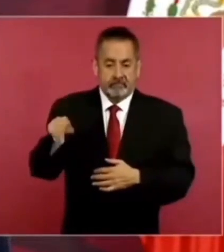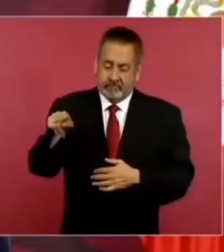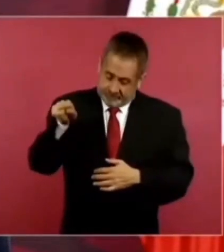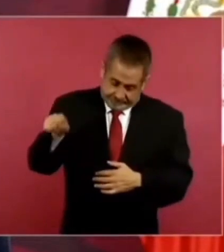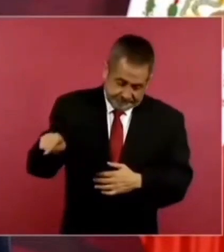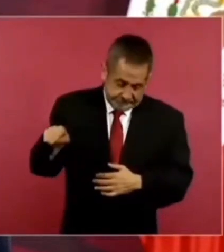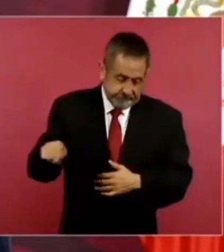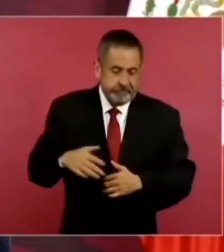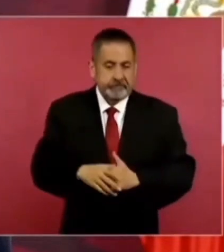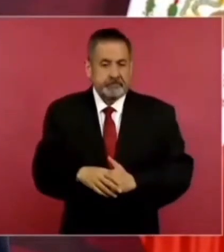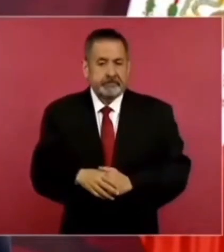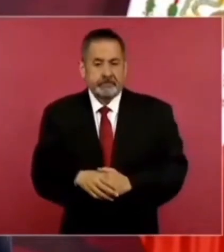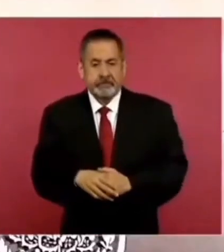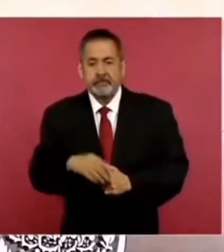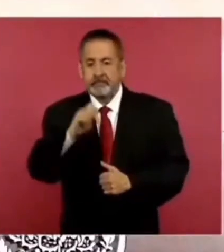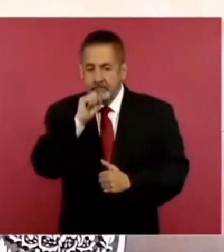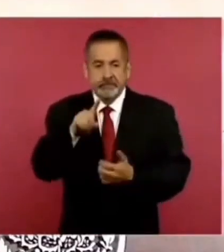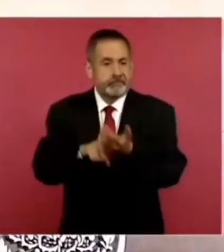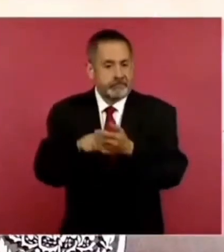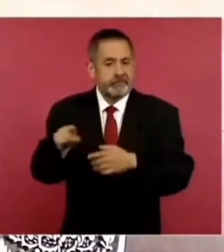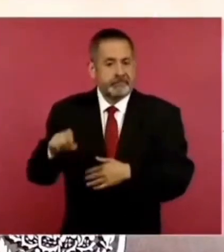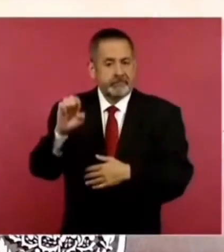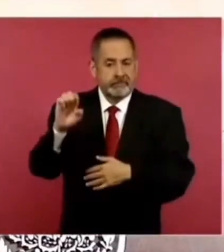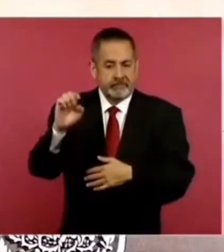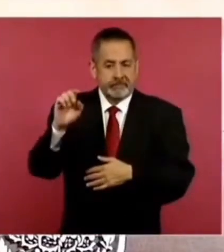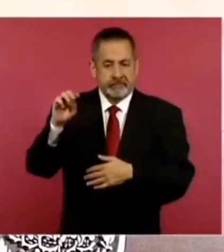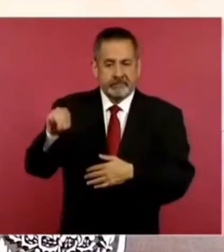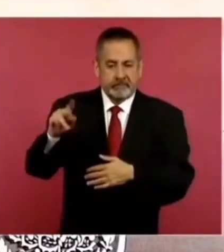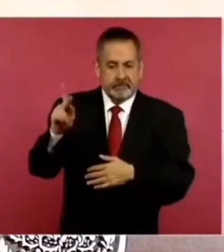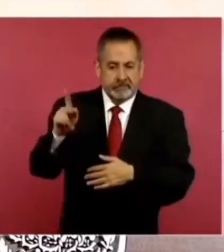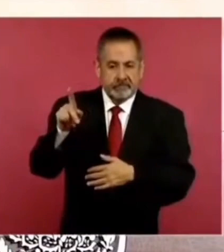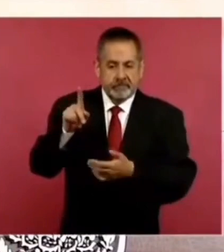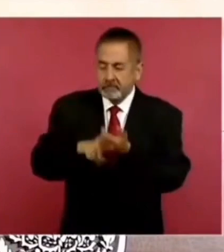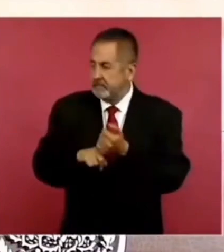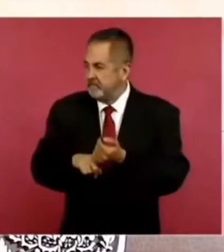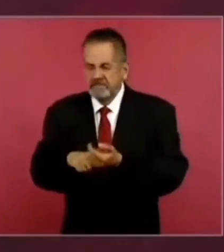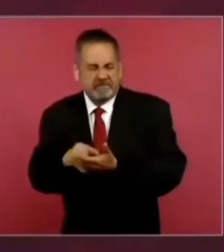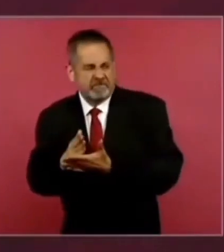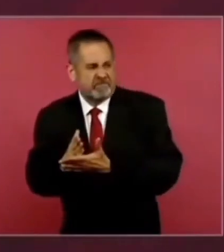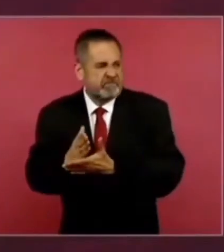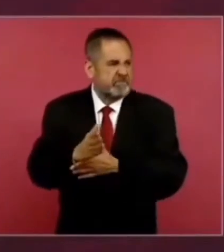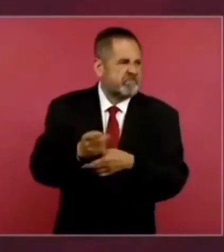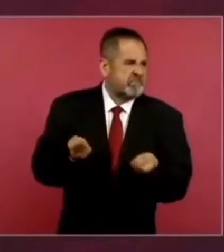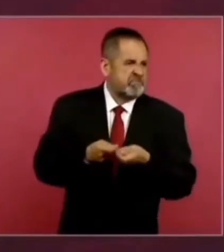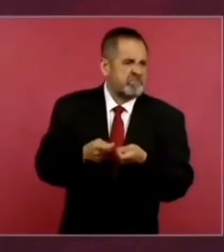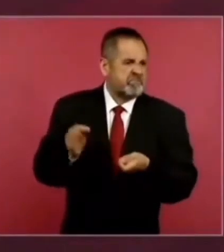también el Estado Mayor había tenido injerencia